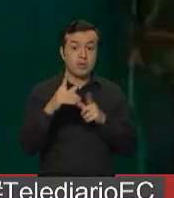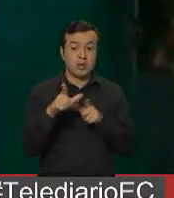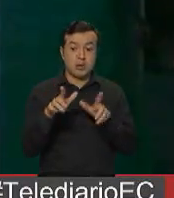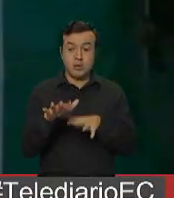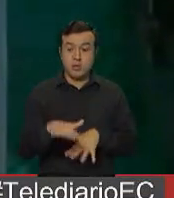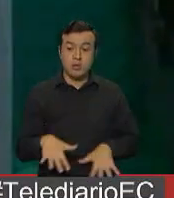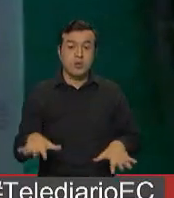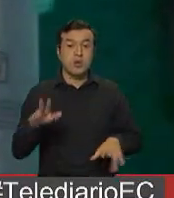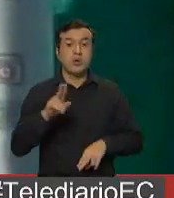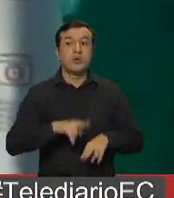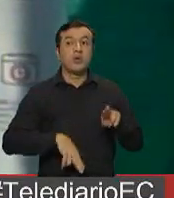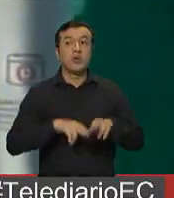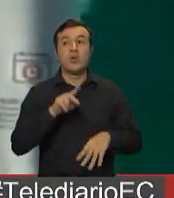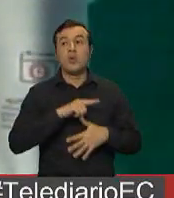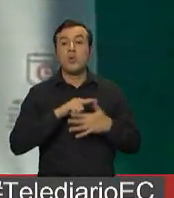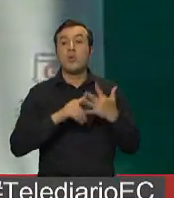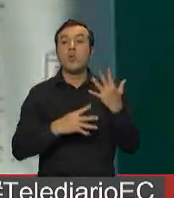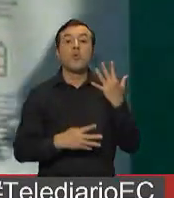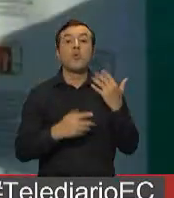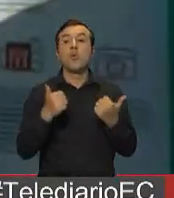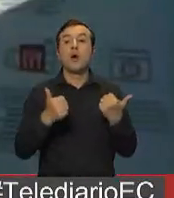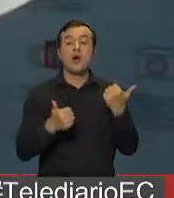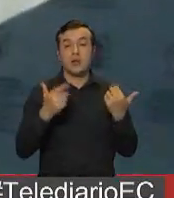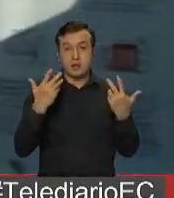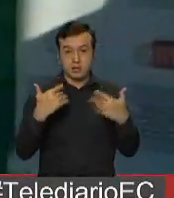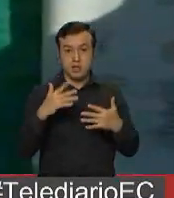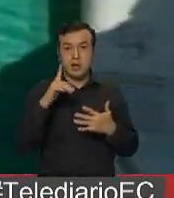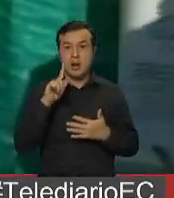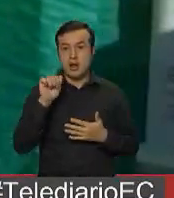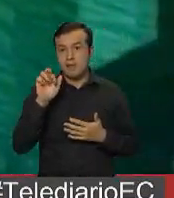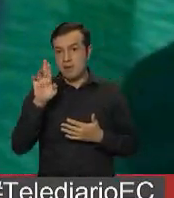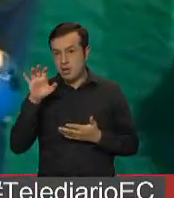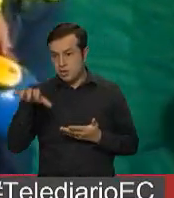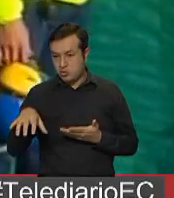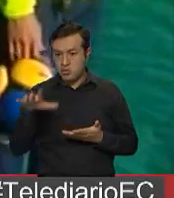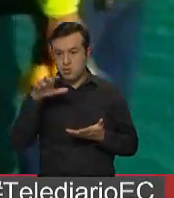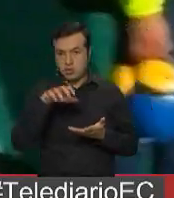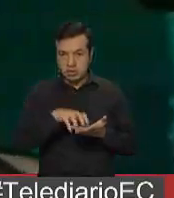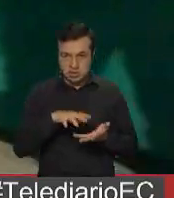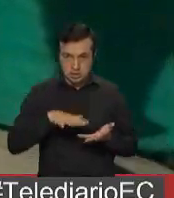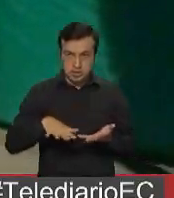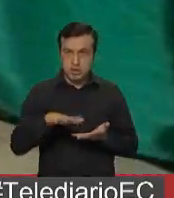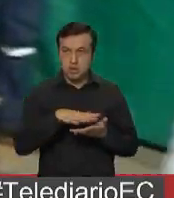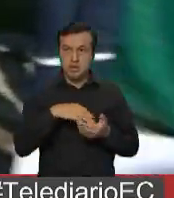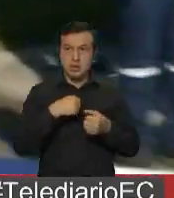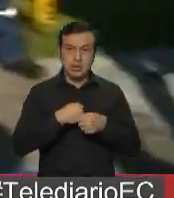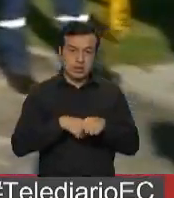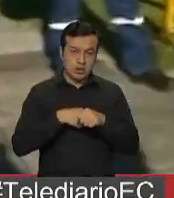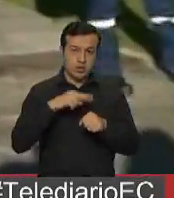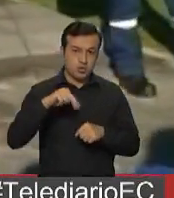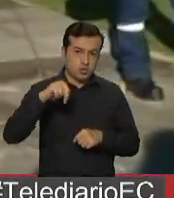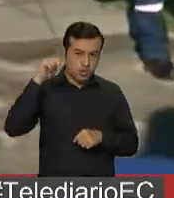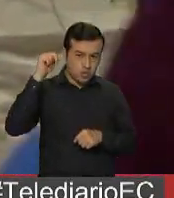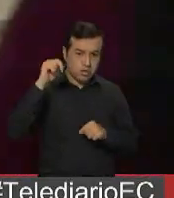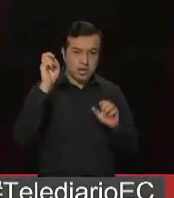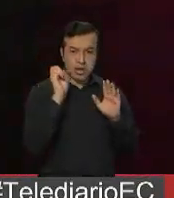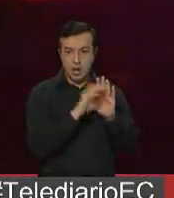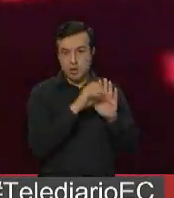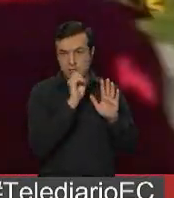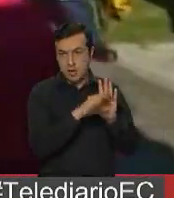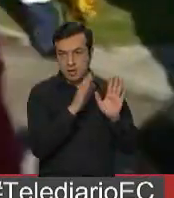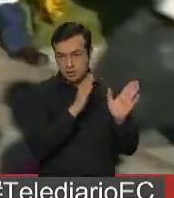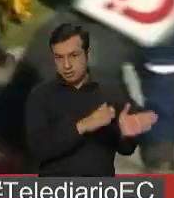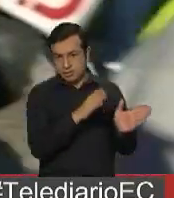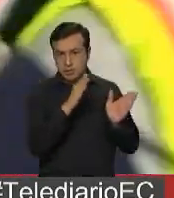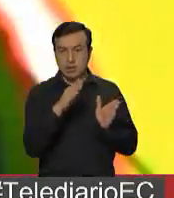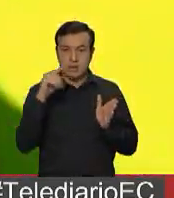de la obra. ¿Cuáles son estos? Pues tenemos en El Labrador, en el fondo de Saco, el taller de cerrajería del norte, nuestro almacén general, en